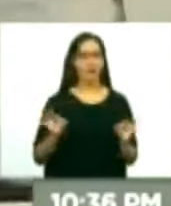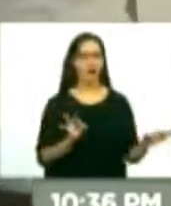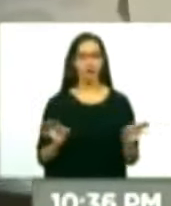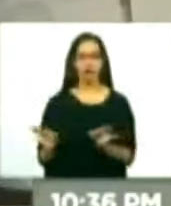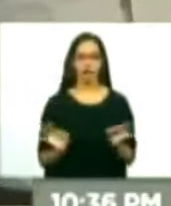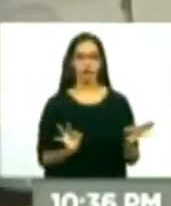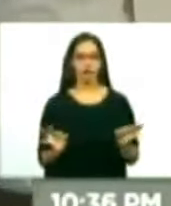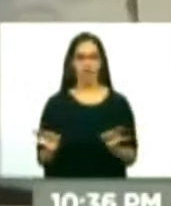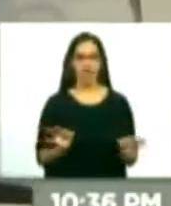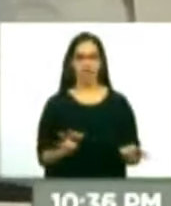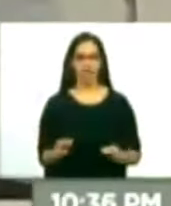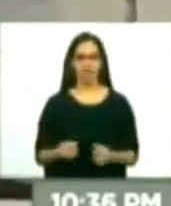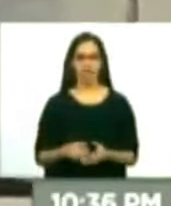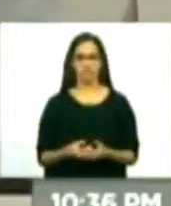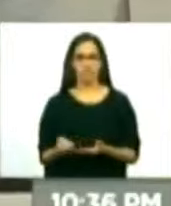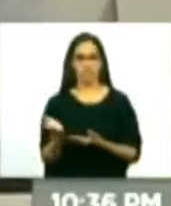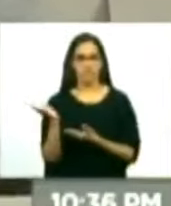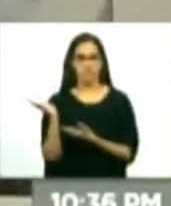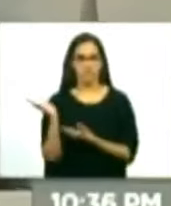Show. ¿Esta vez?